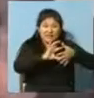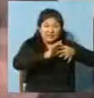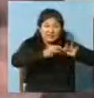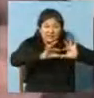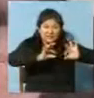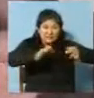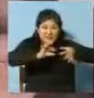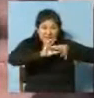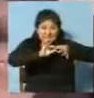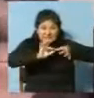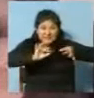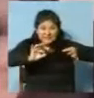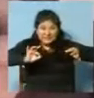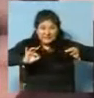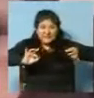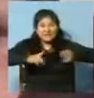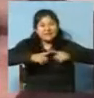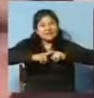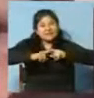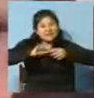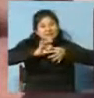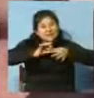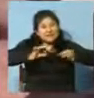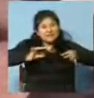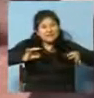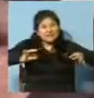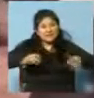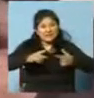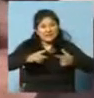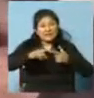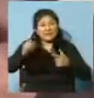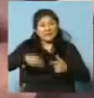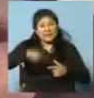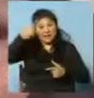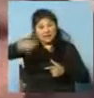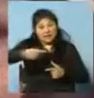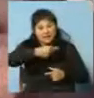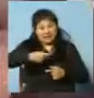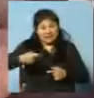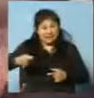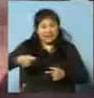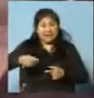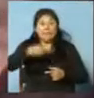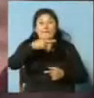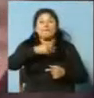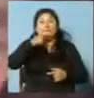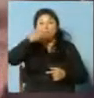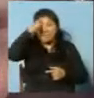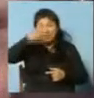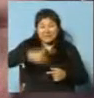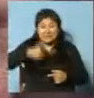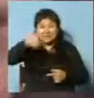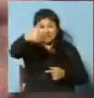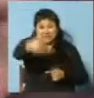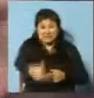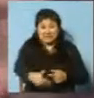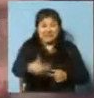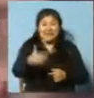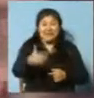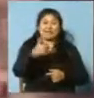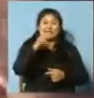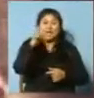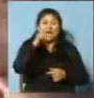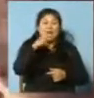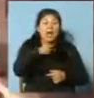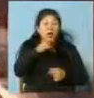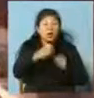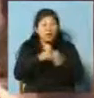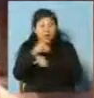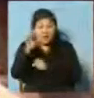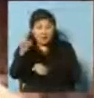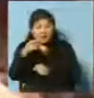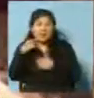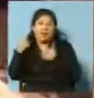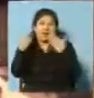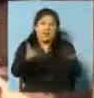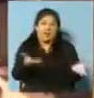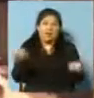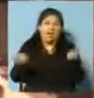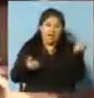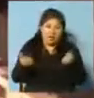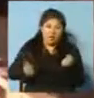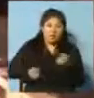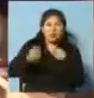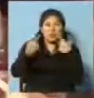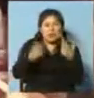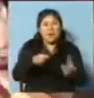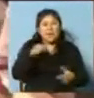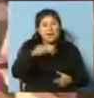En el segundo semestre vamos a tratar de llegar con un par de vehículos también para los productores y así seguir fortaleciendo,